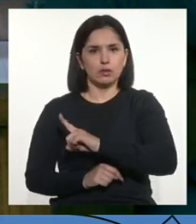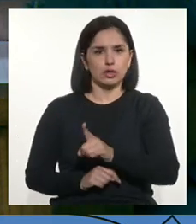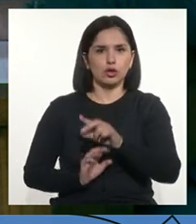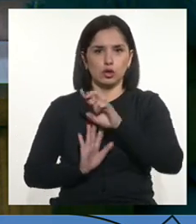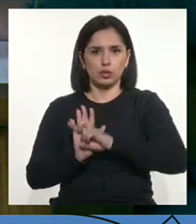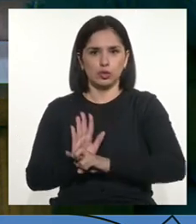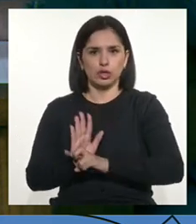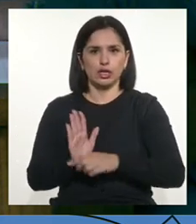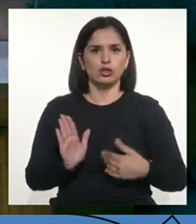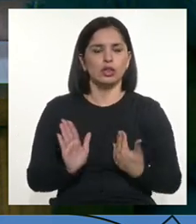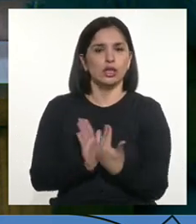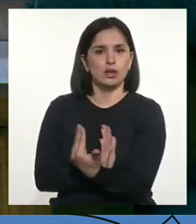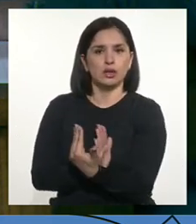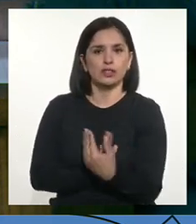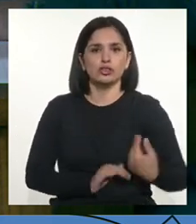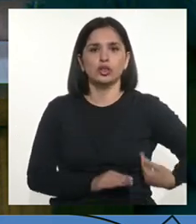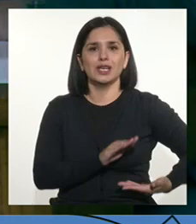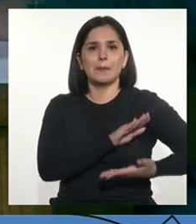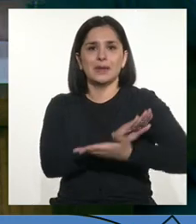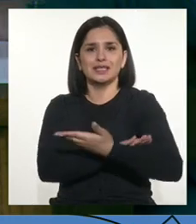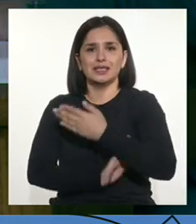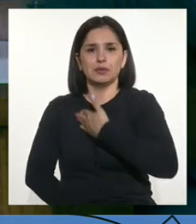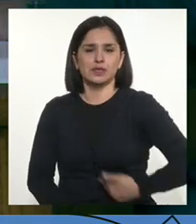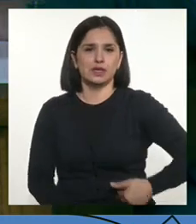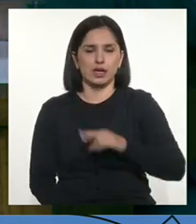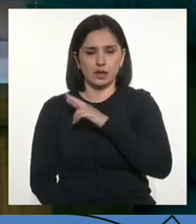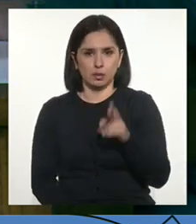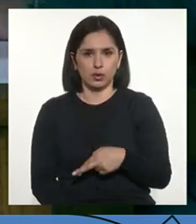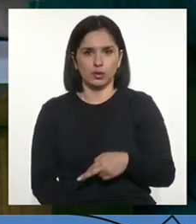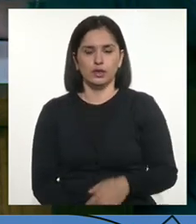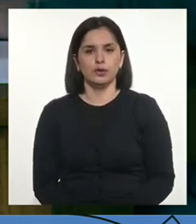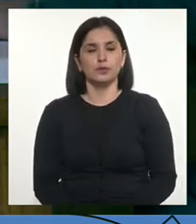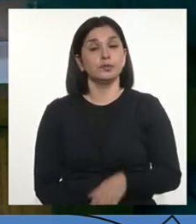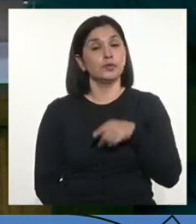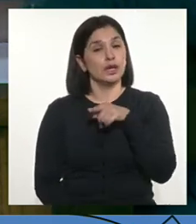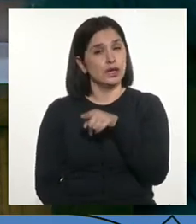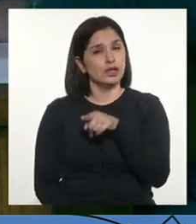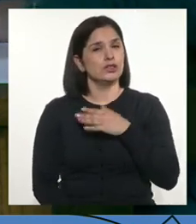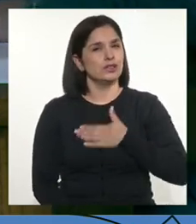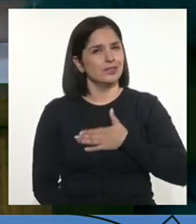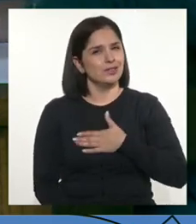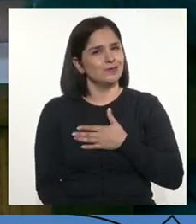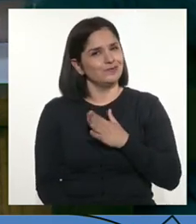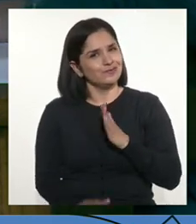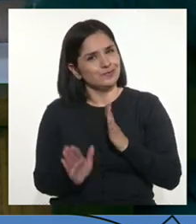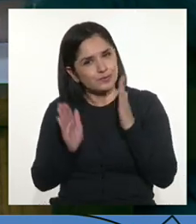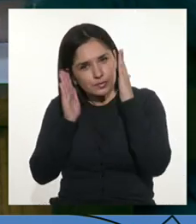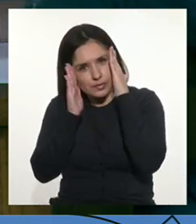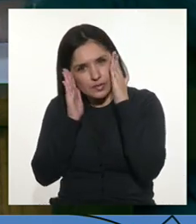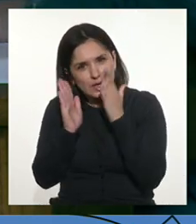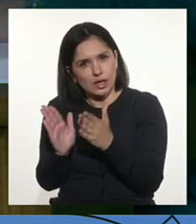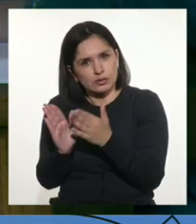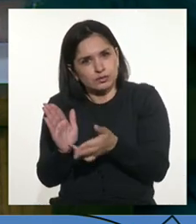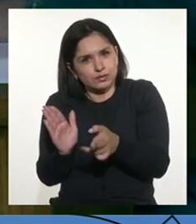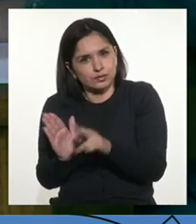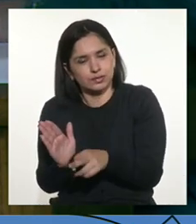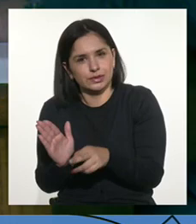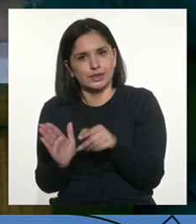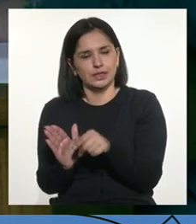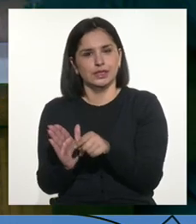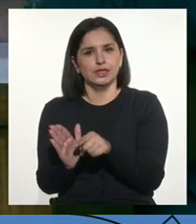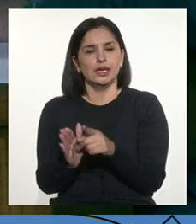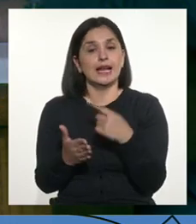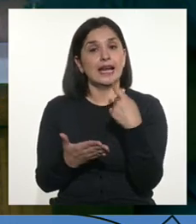proyecto de la ecuación presentado por el presente la república y en esto quiero ser bien enfático porque finalmente la